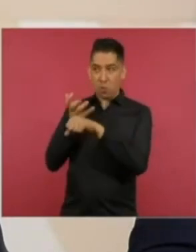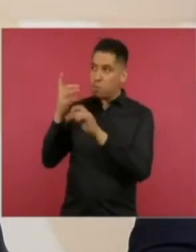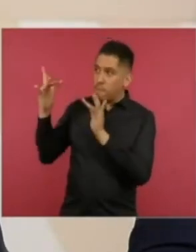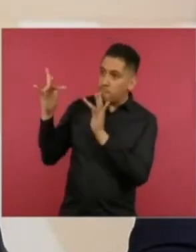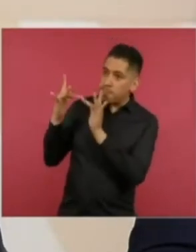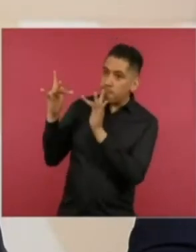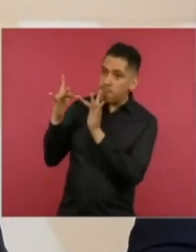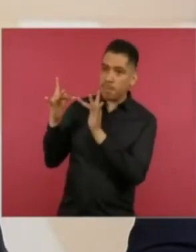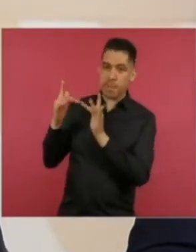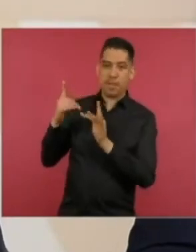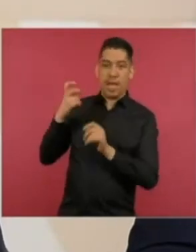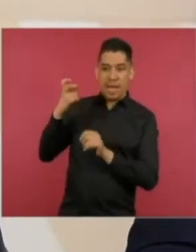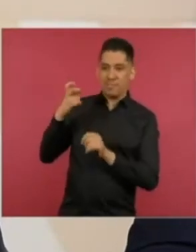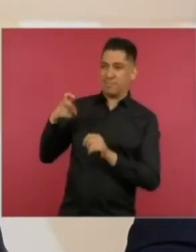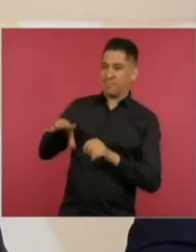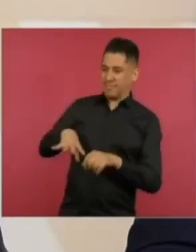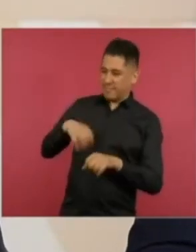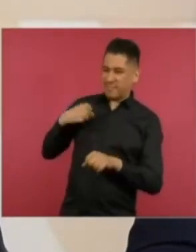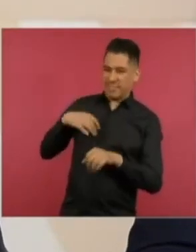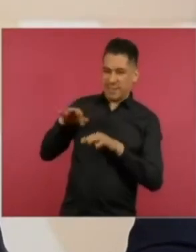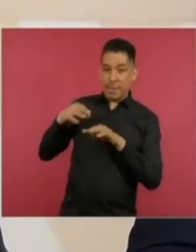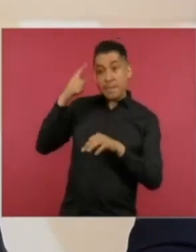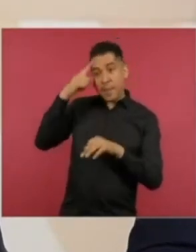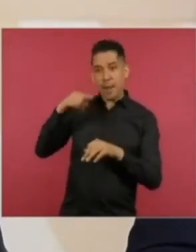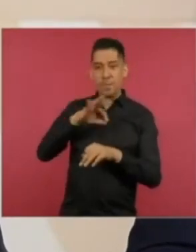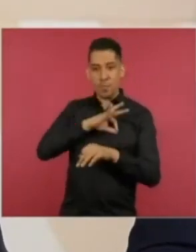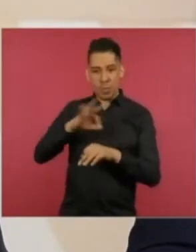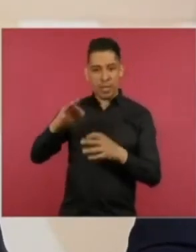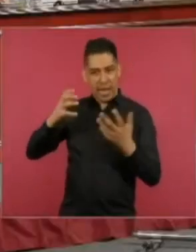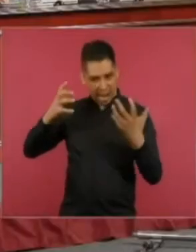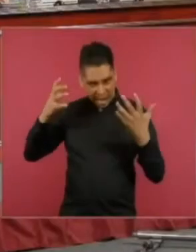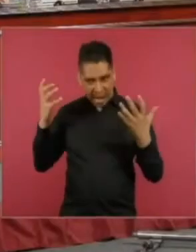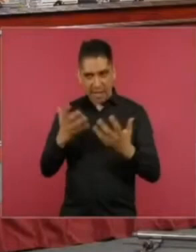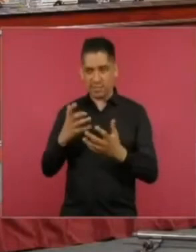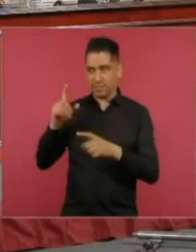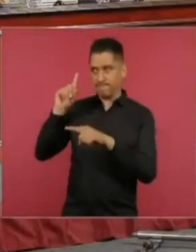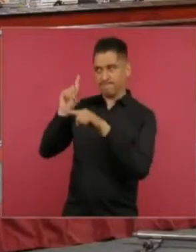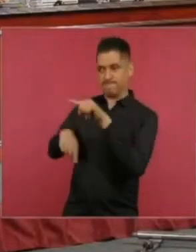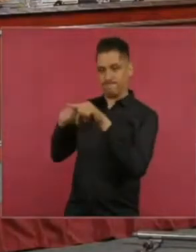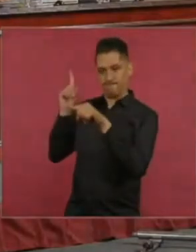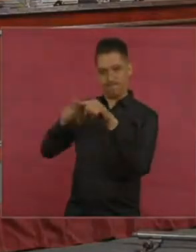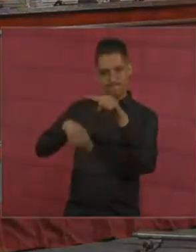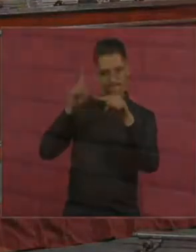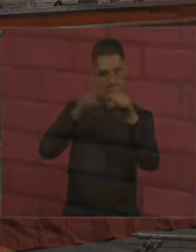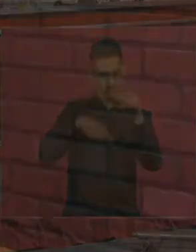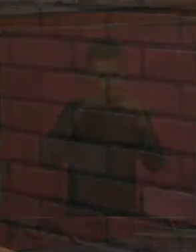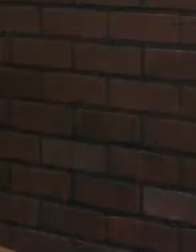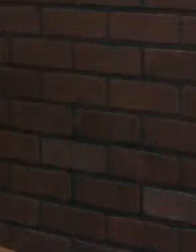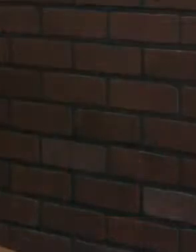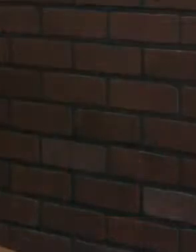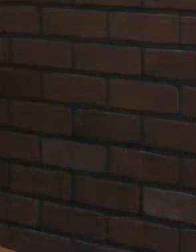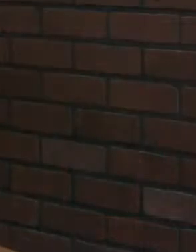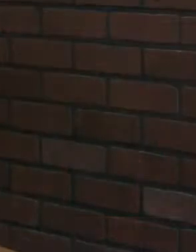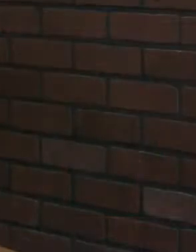lo posible con nuestros homólogos mexicanos para desmantelar cada paso de esa cadena de